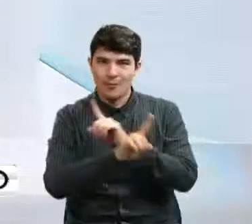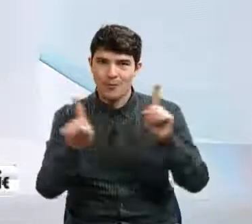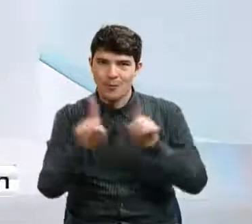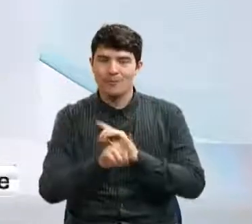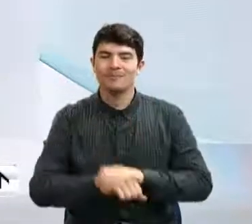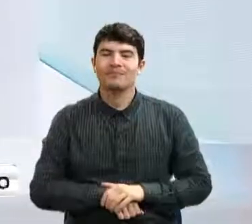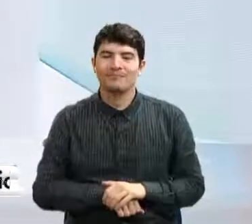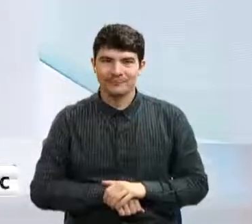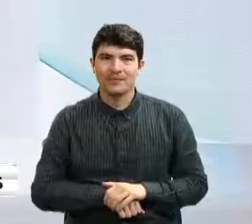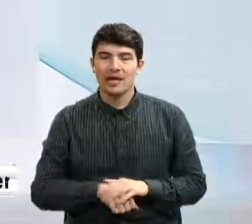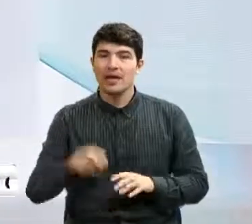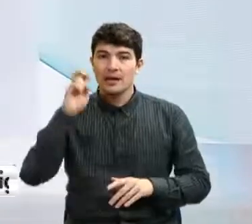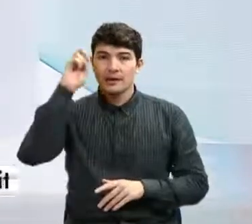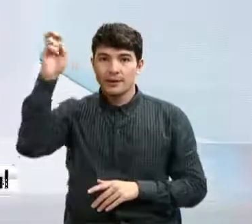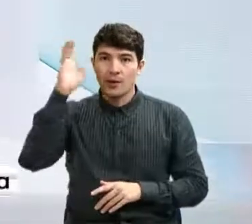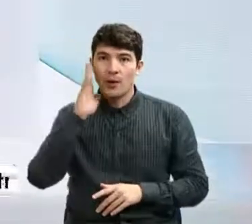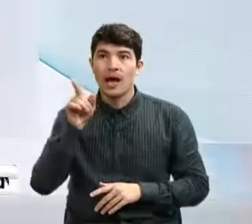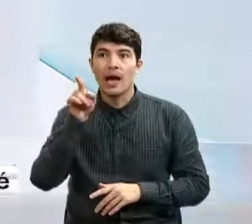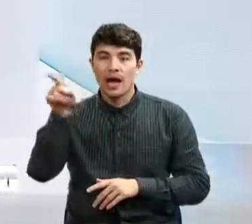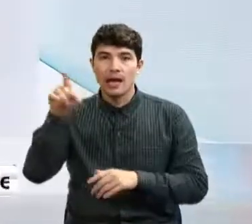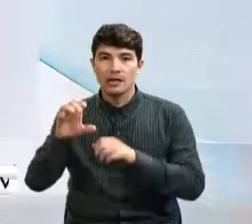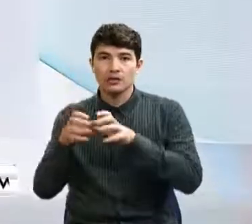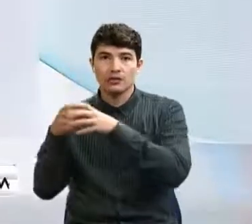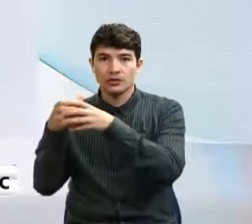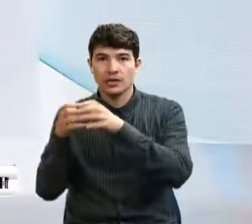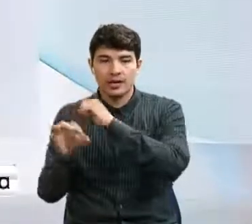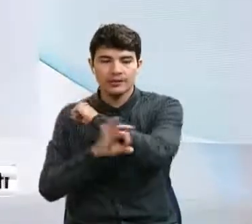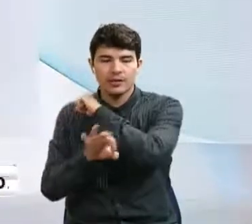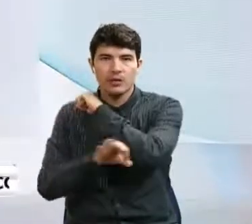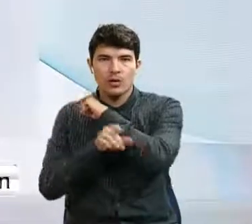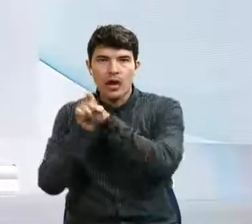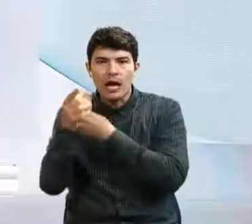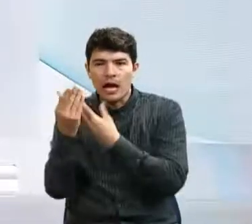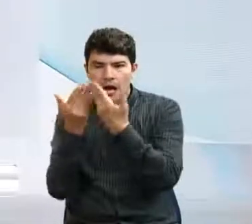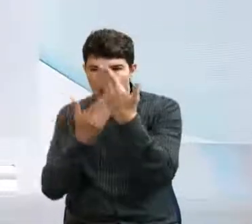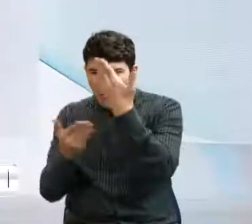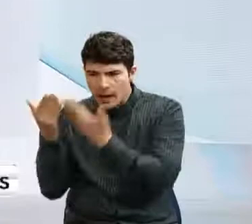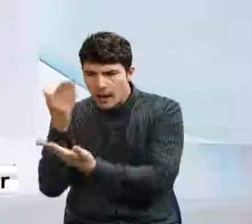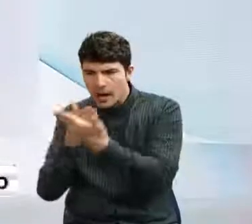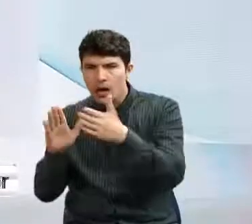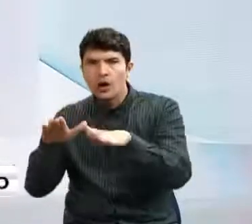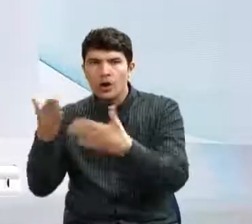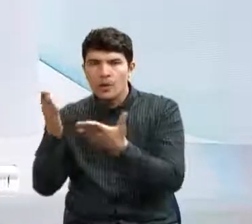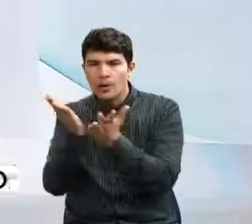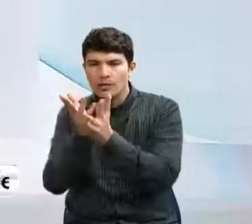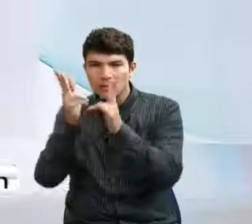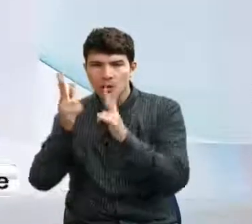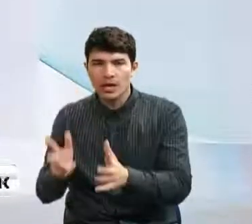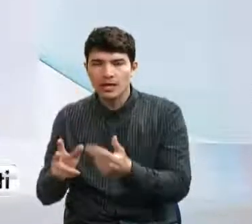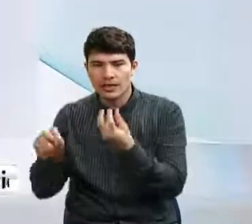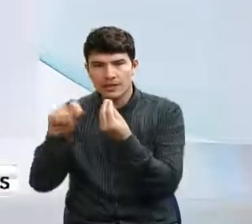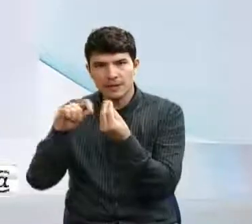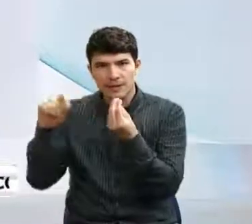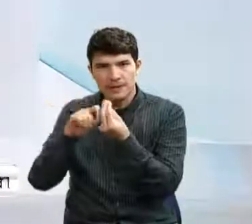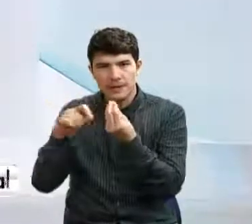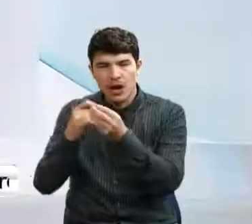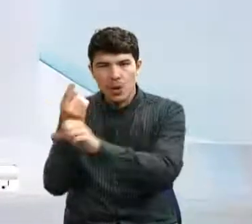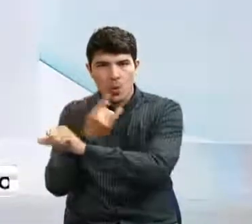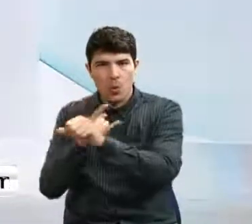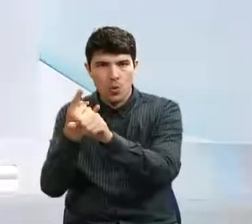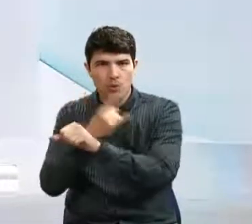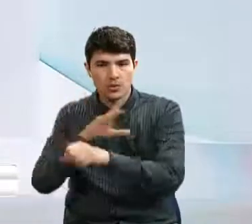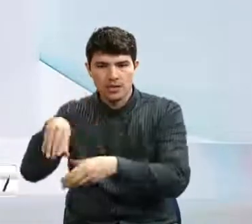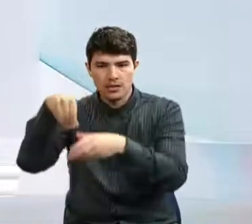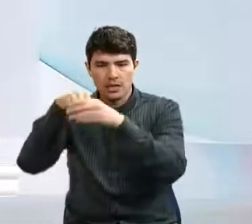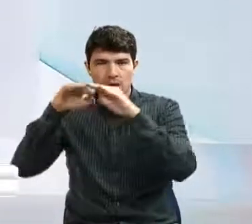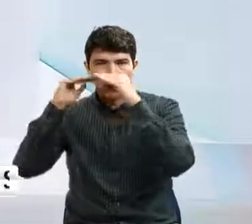y volvemos a norte de santander porque allí la sociedad de psicólogos ha realizado estudios sobre el consumo de estupefacientes en instituciones educativas de cúcuta heidel